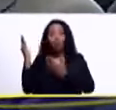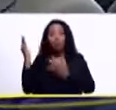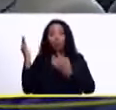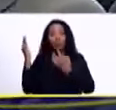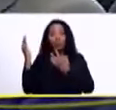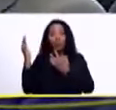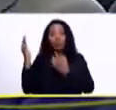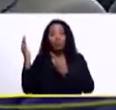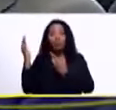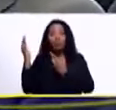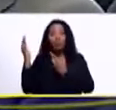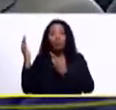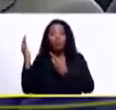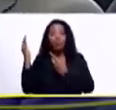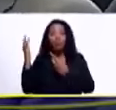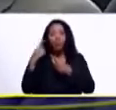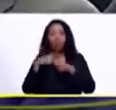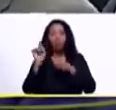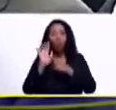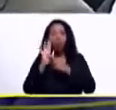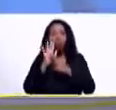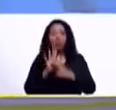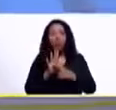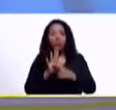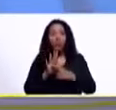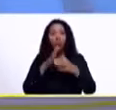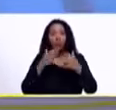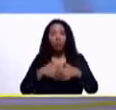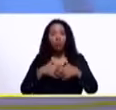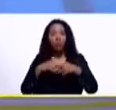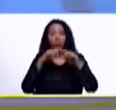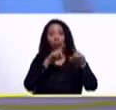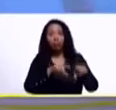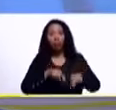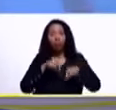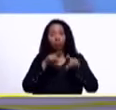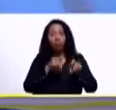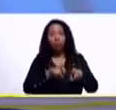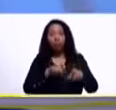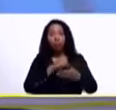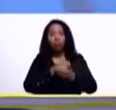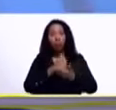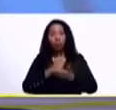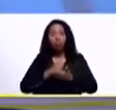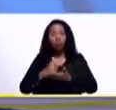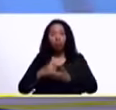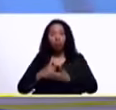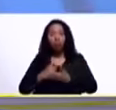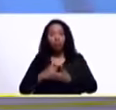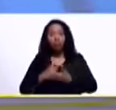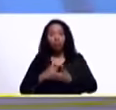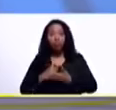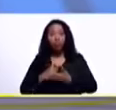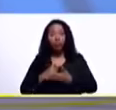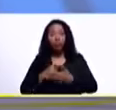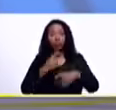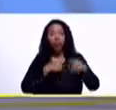representantes de las cámaras de hidrocarburos, agroindustria, automotriz, farmacéuticos, comercio,